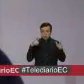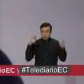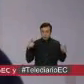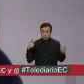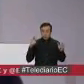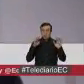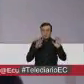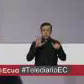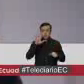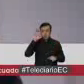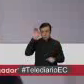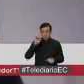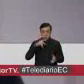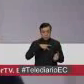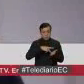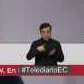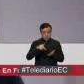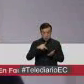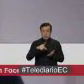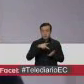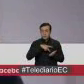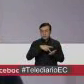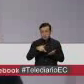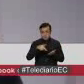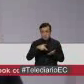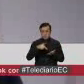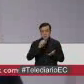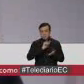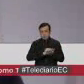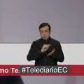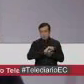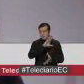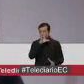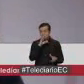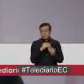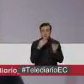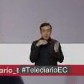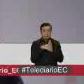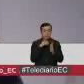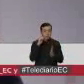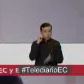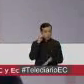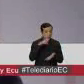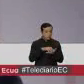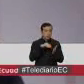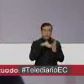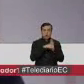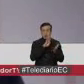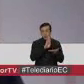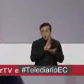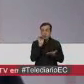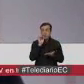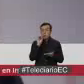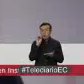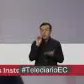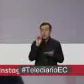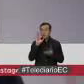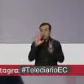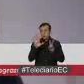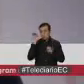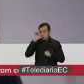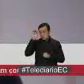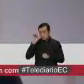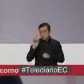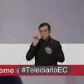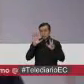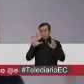hasta el 95% de la unidad de vivienda con bancos estatales, con el BIES, o el 70% hasta